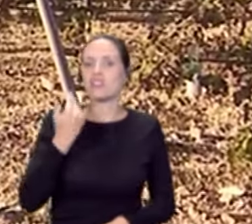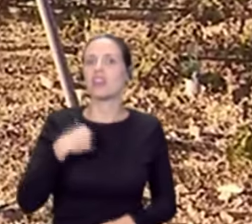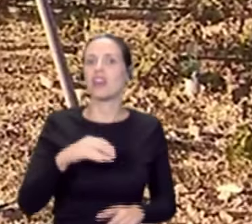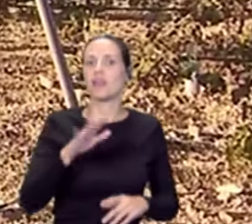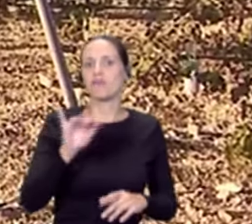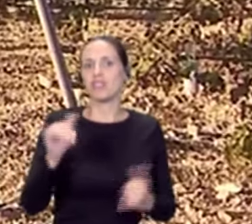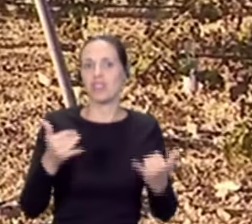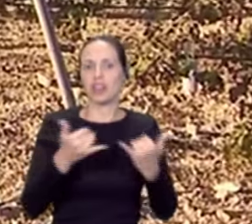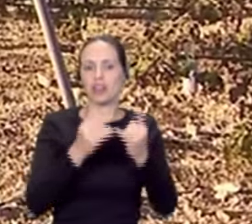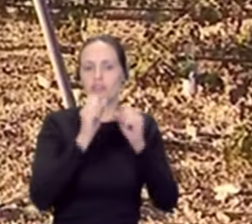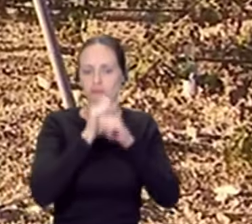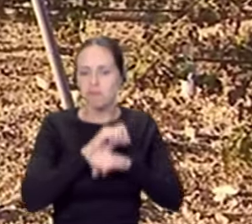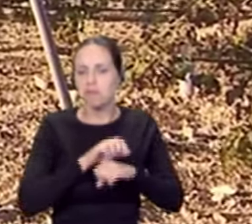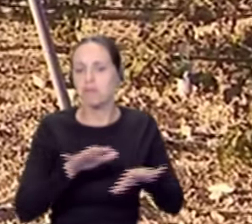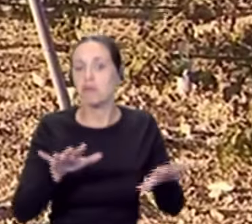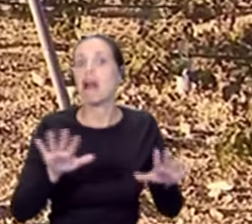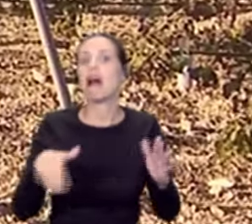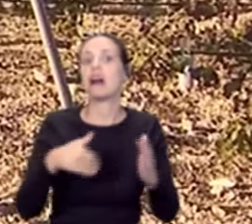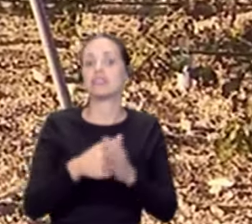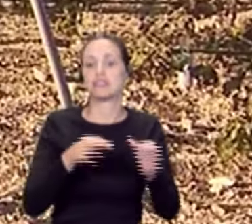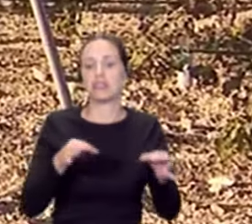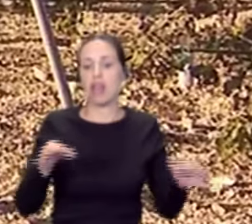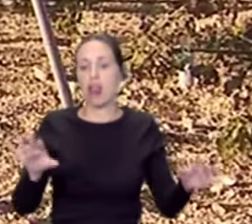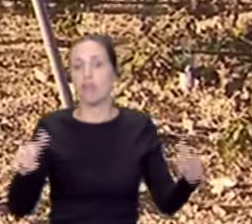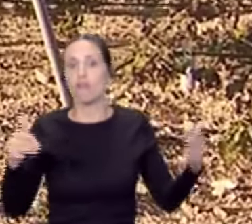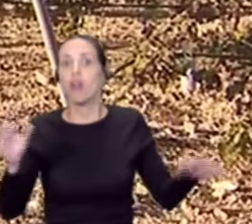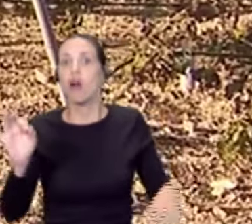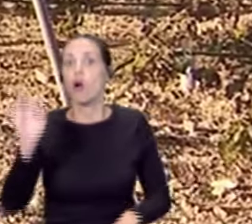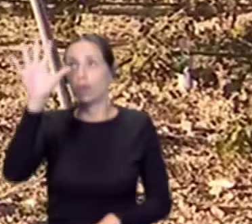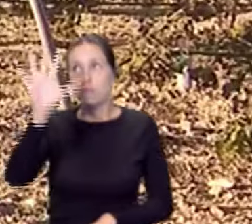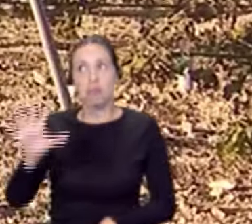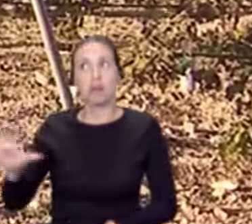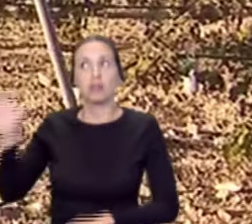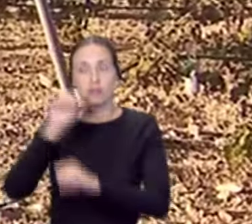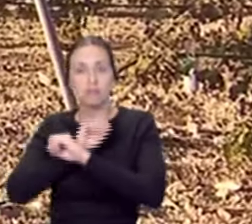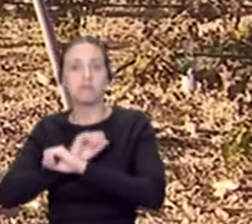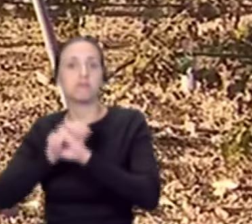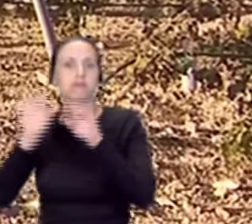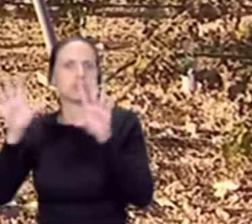Tenerife, también en otras islas, incluso ha llegado hasta la península ibérica. Y no es nuevo, ojo, que lleva ya